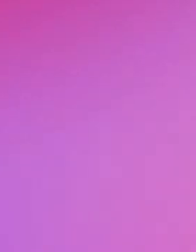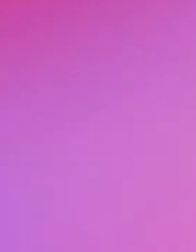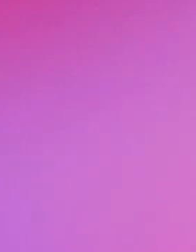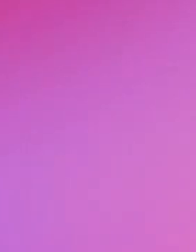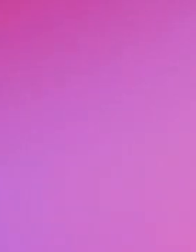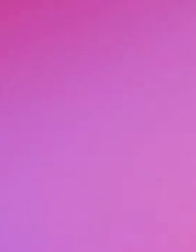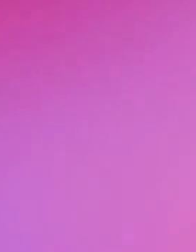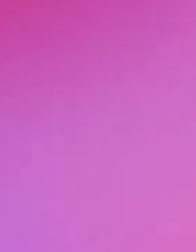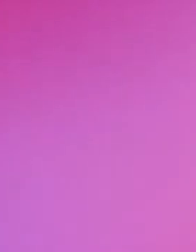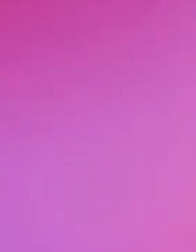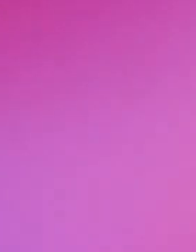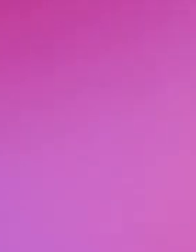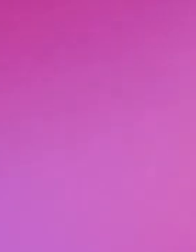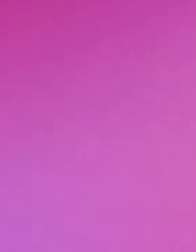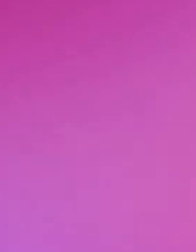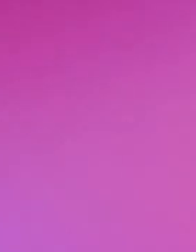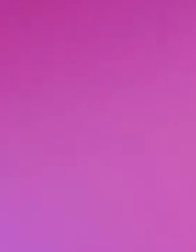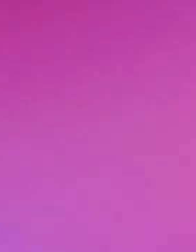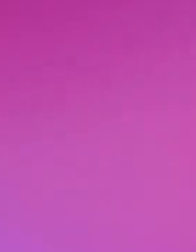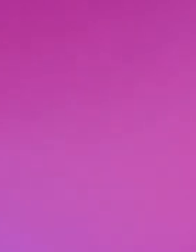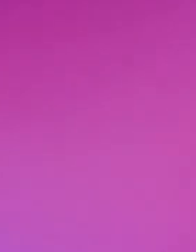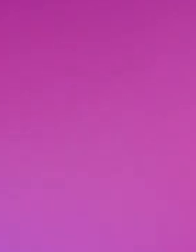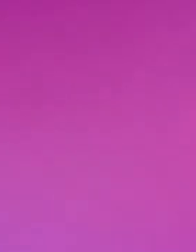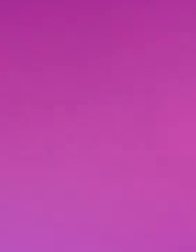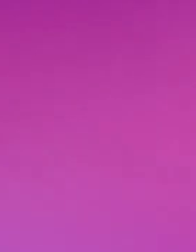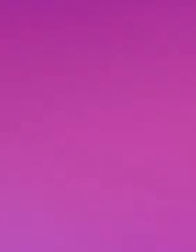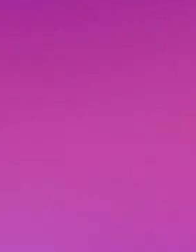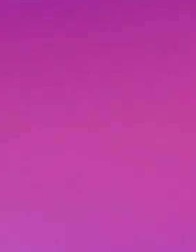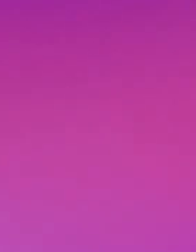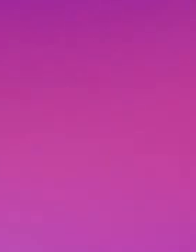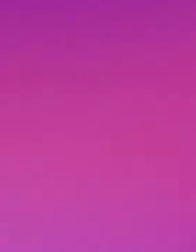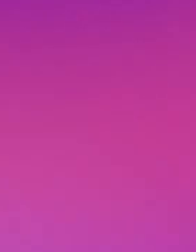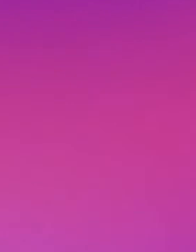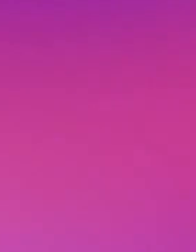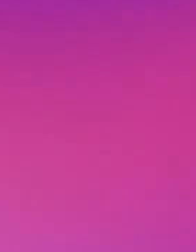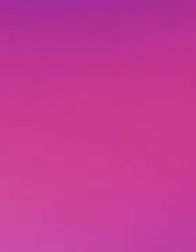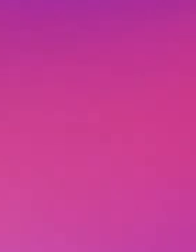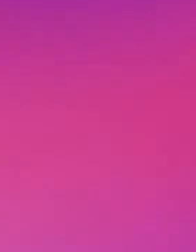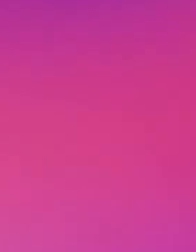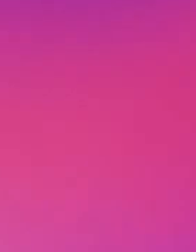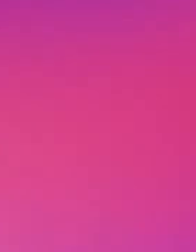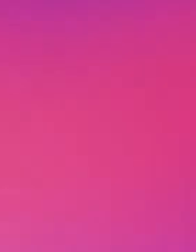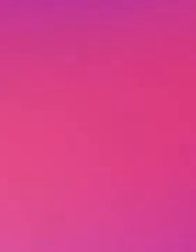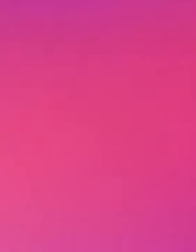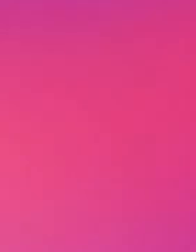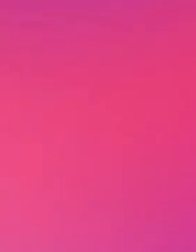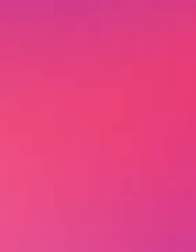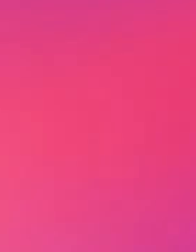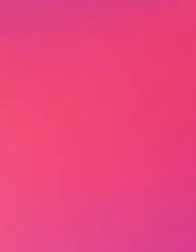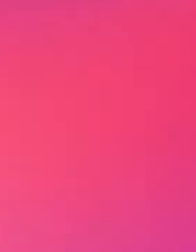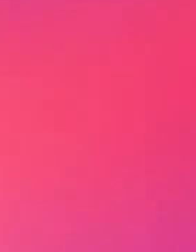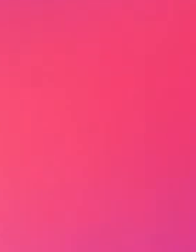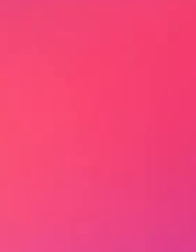libros de texto en versión digital, recuerda que los puedes encontrar en la página